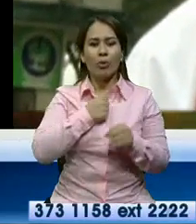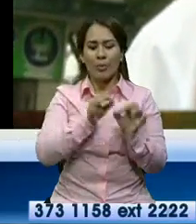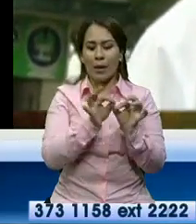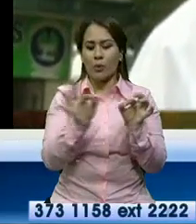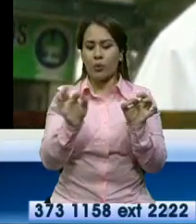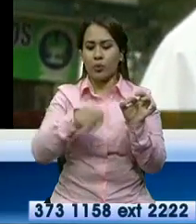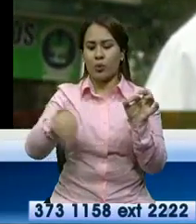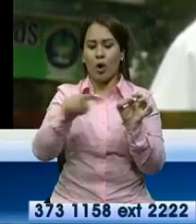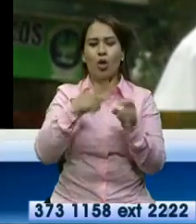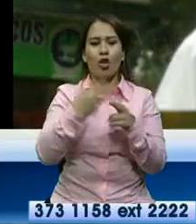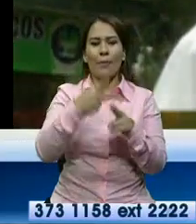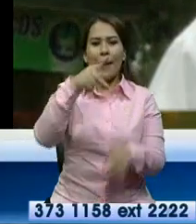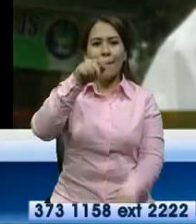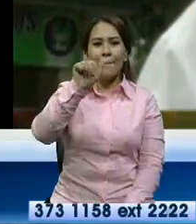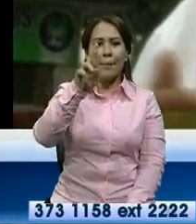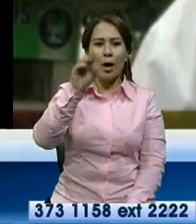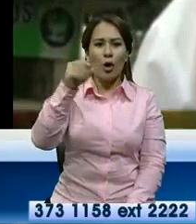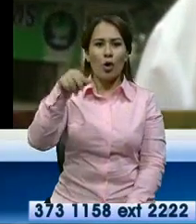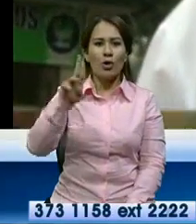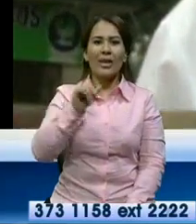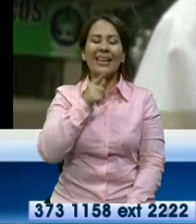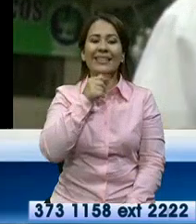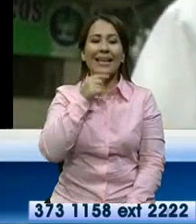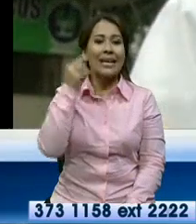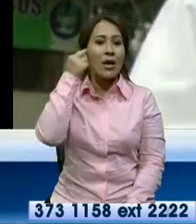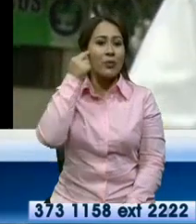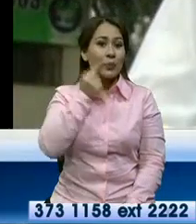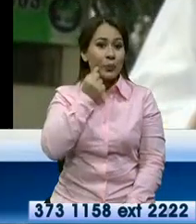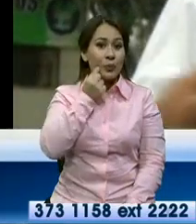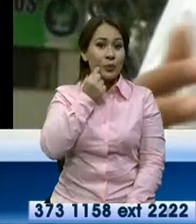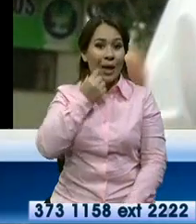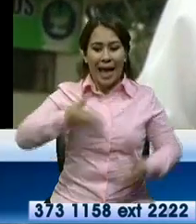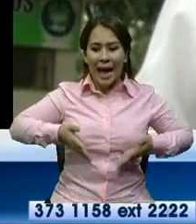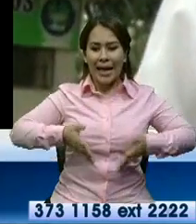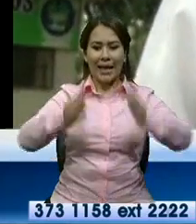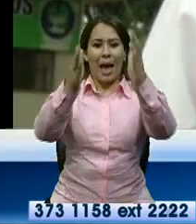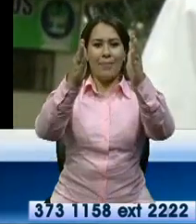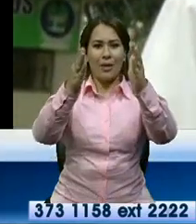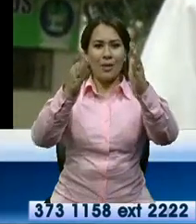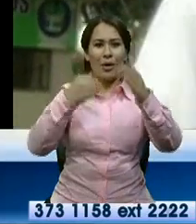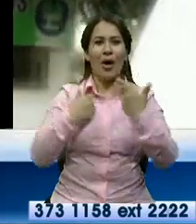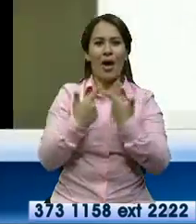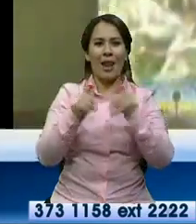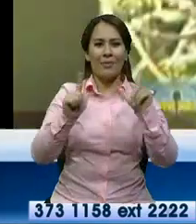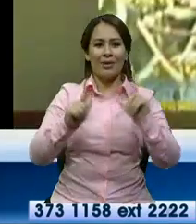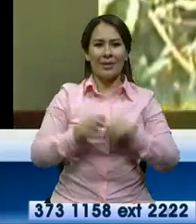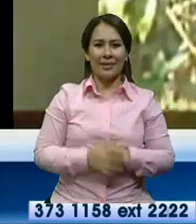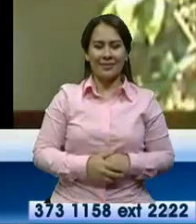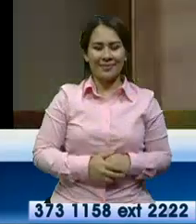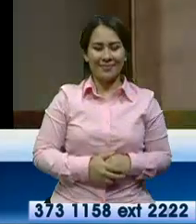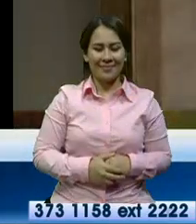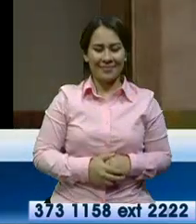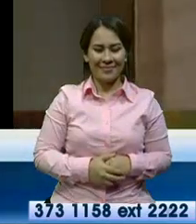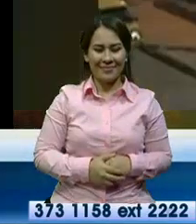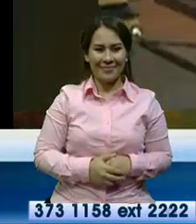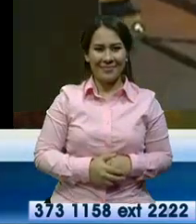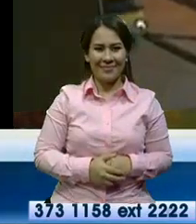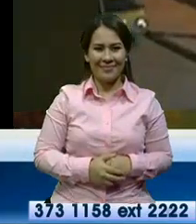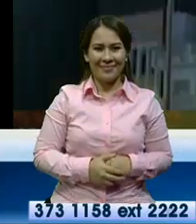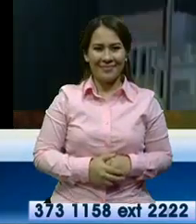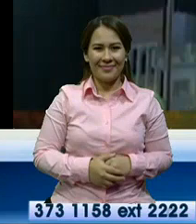parroquia. Cuando Simón Bolívar empezó a recorrer los caminos de la libertad. Es